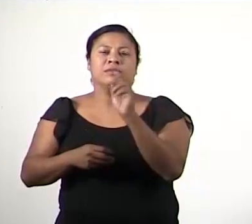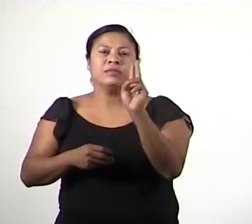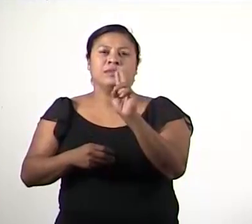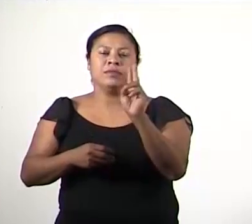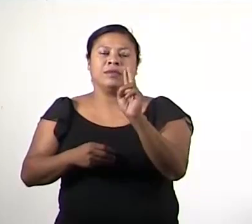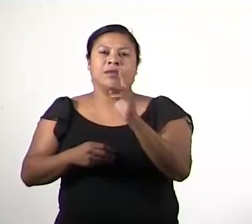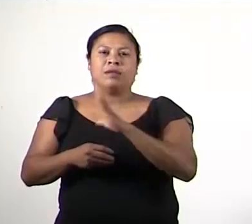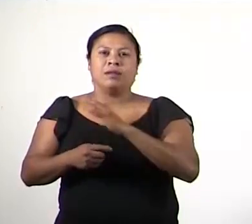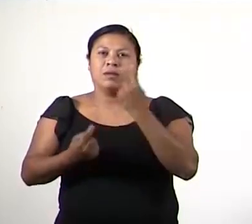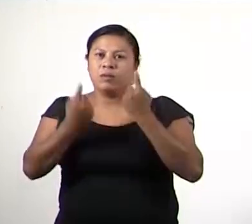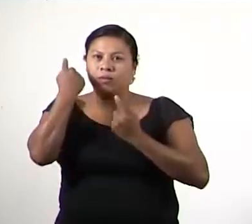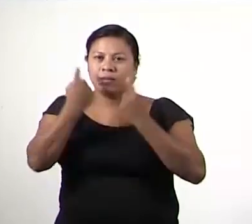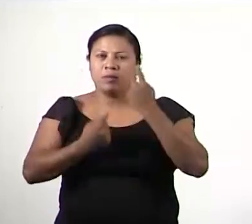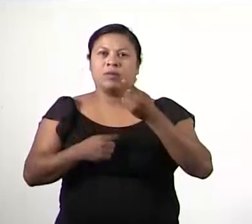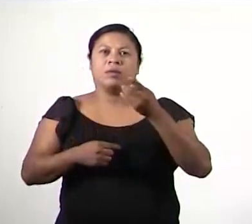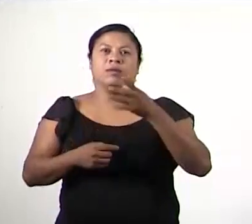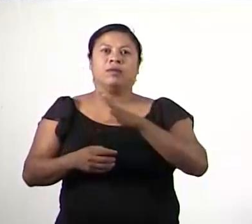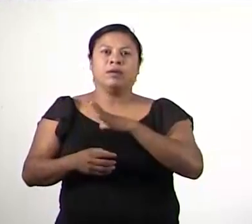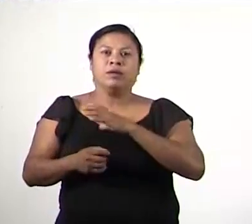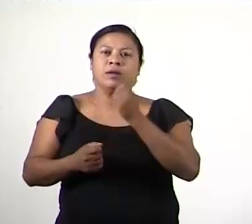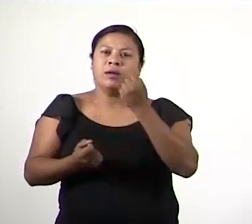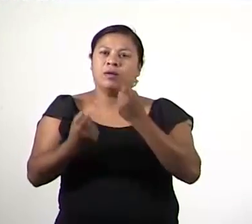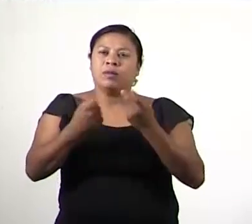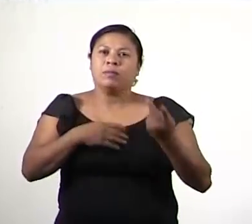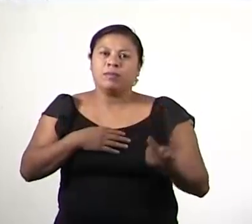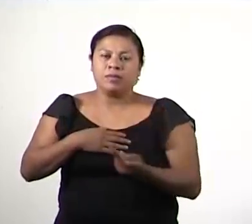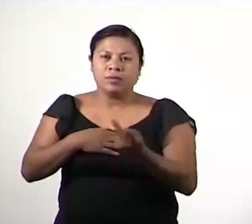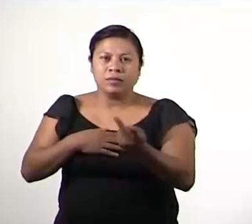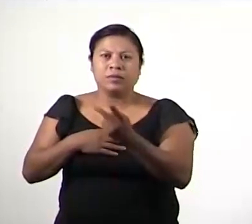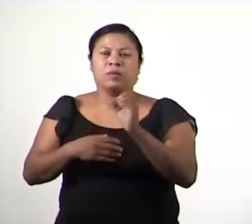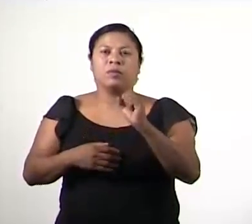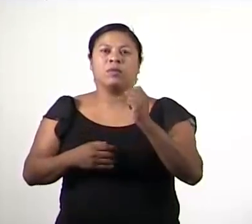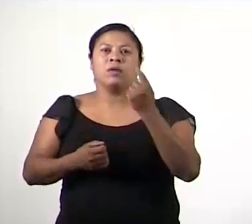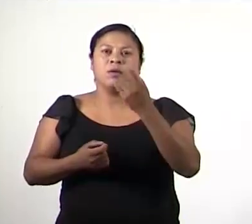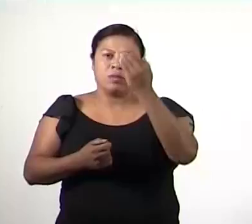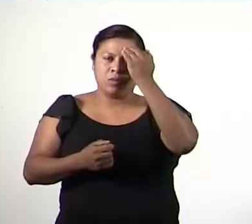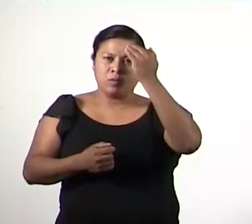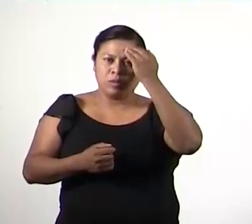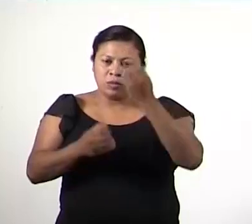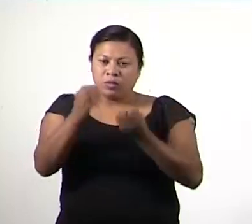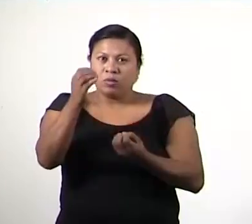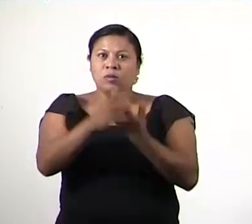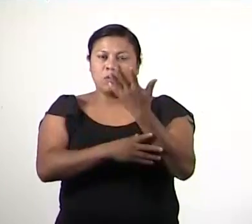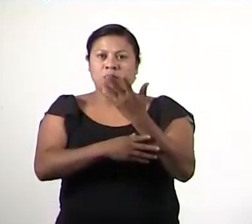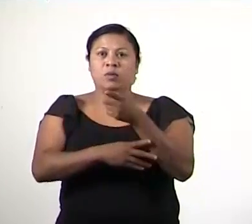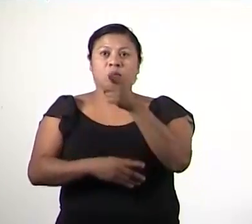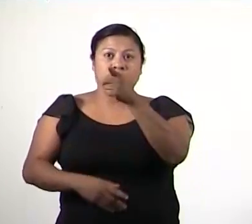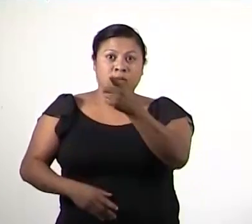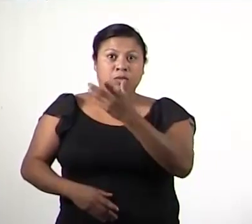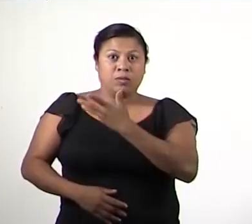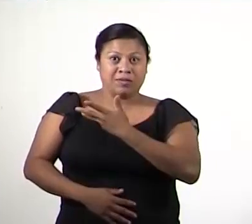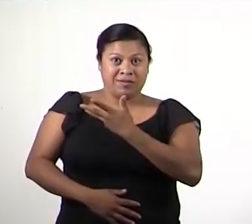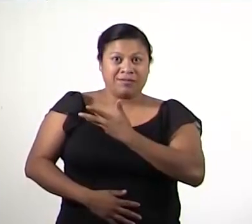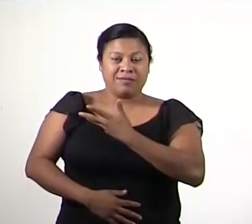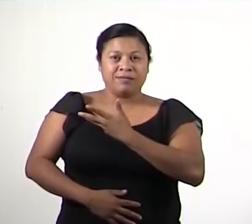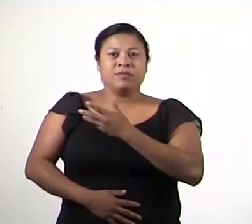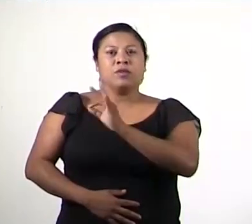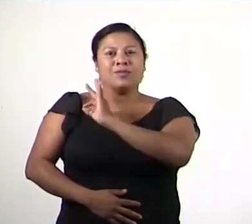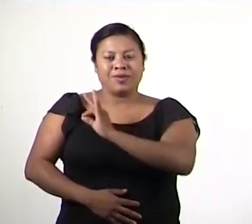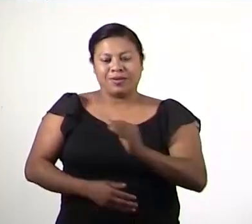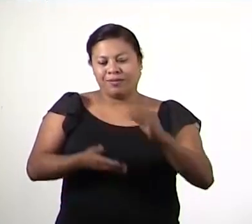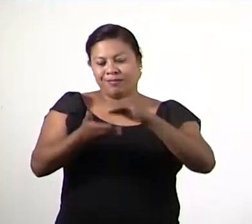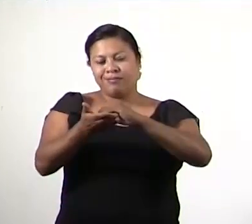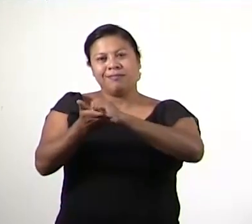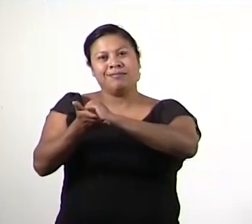duda, algún concepto, alguna pregunta o algún conocimiento nuevo que tú tengas, lo